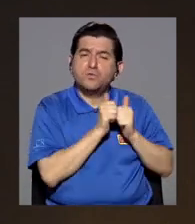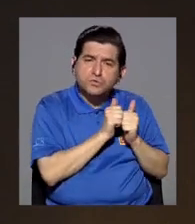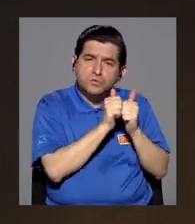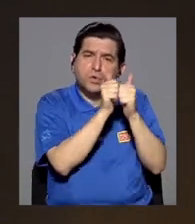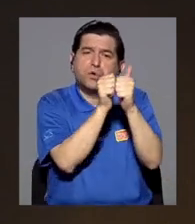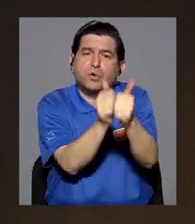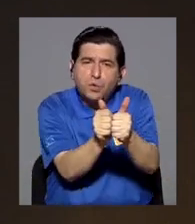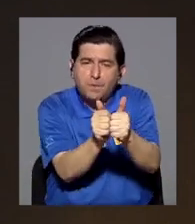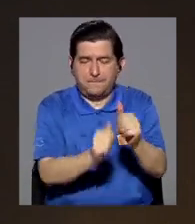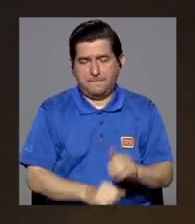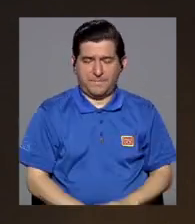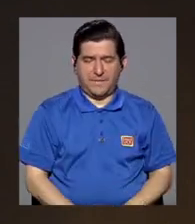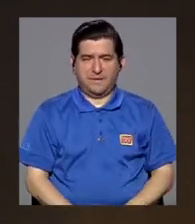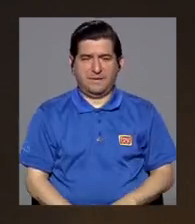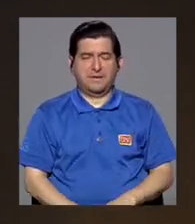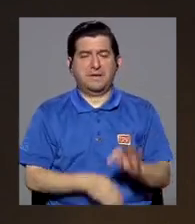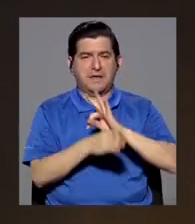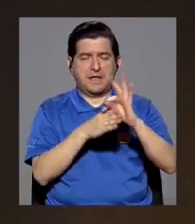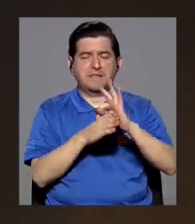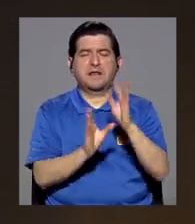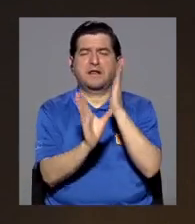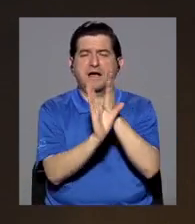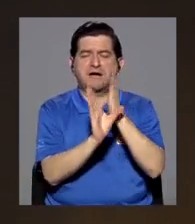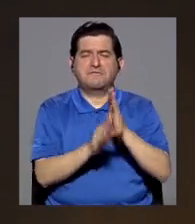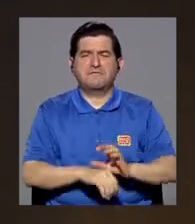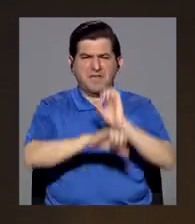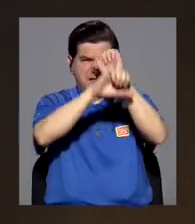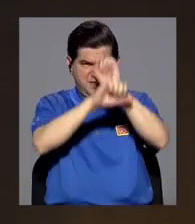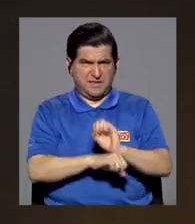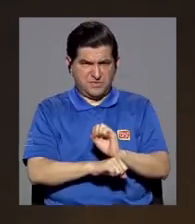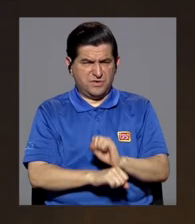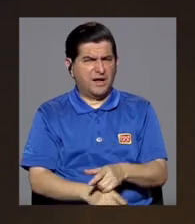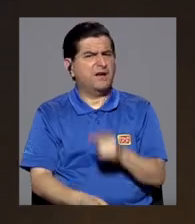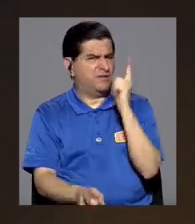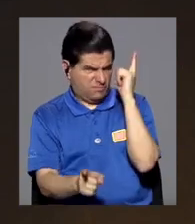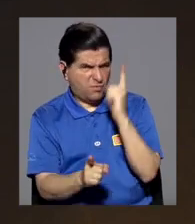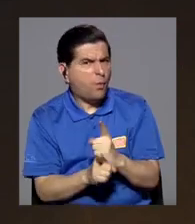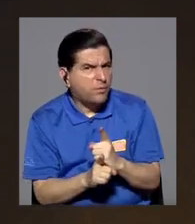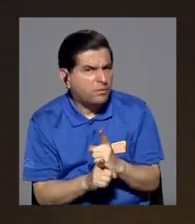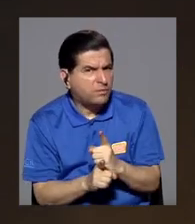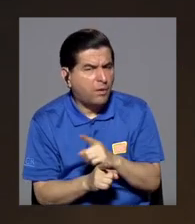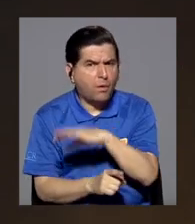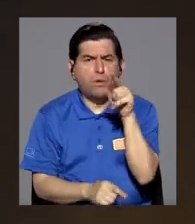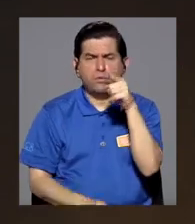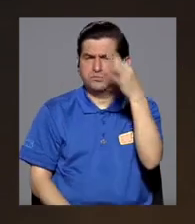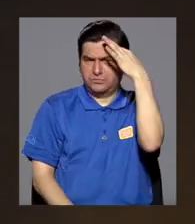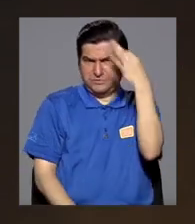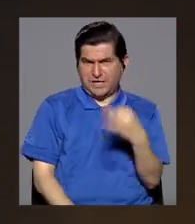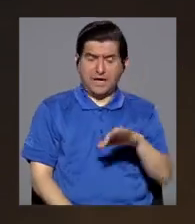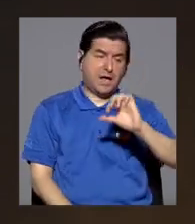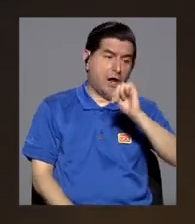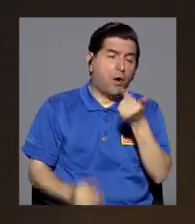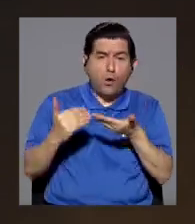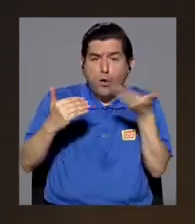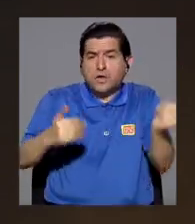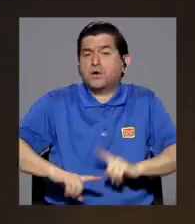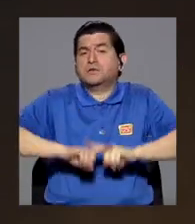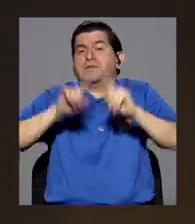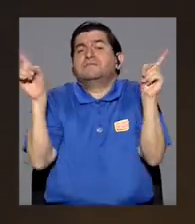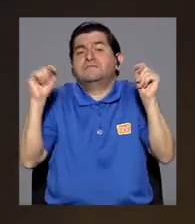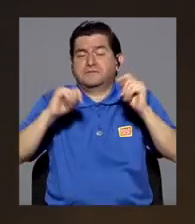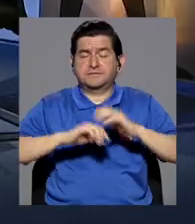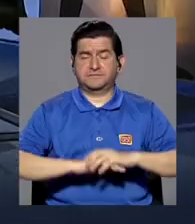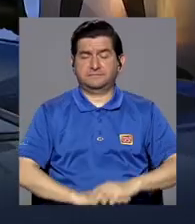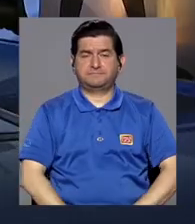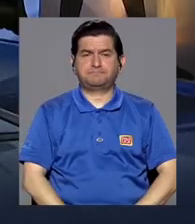acompañar la terapia psicológica tradicional esto es necesariamente cierto o lo ubicaría como otra cosa completamente